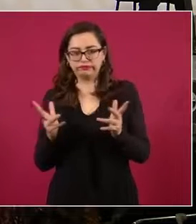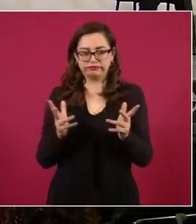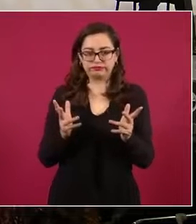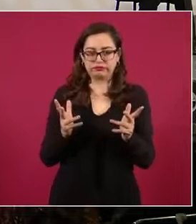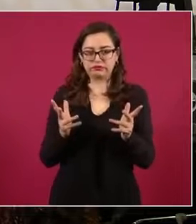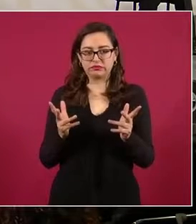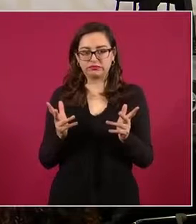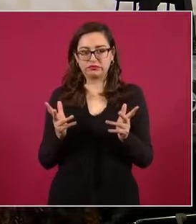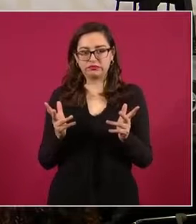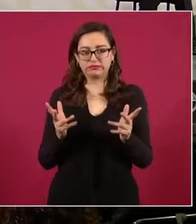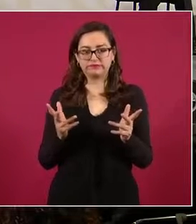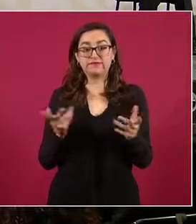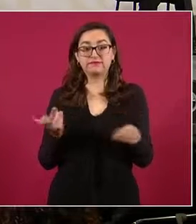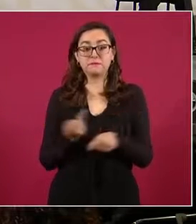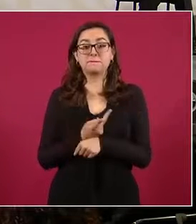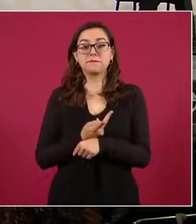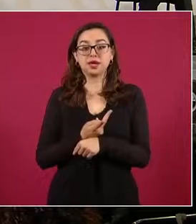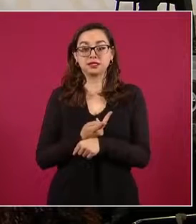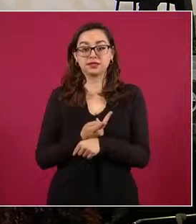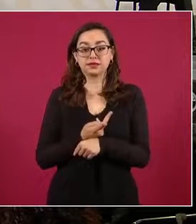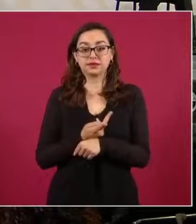le creen